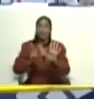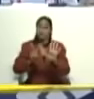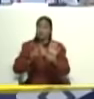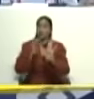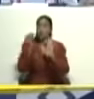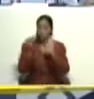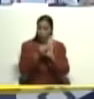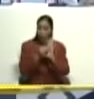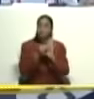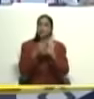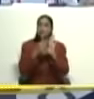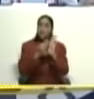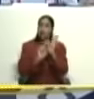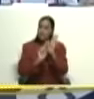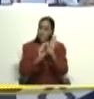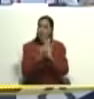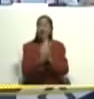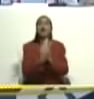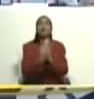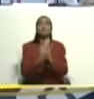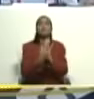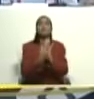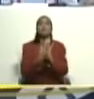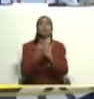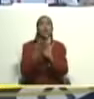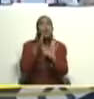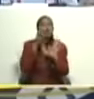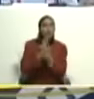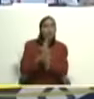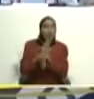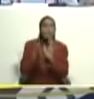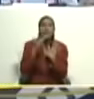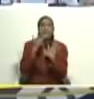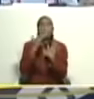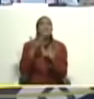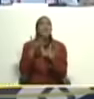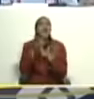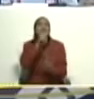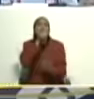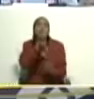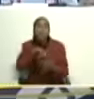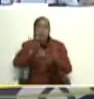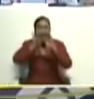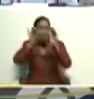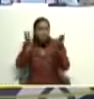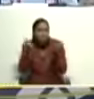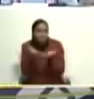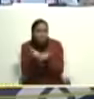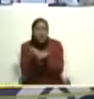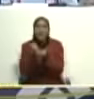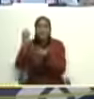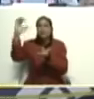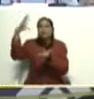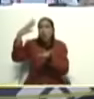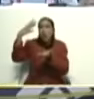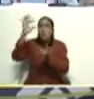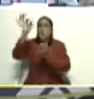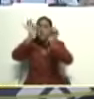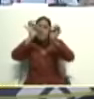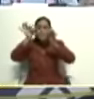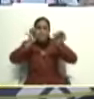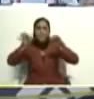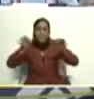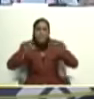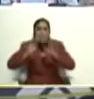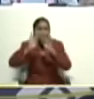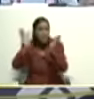astronómico que definía la rotación de los planetas alrededor del Sol. El concepto moderno de revolución surgió